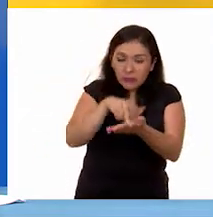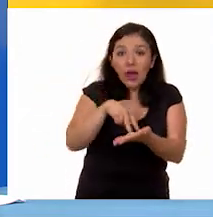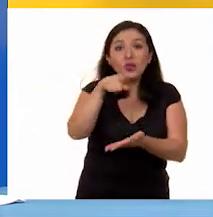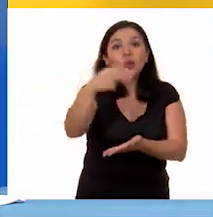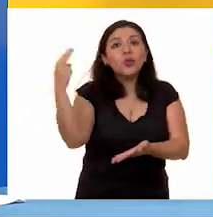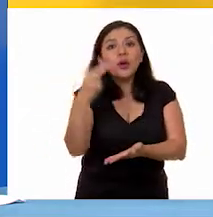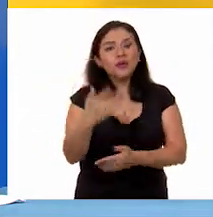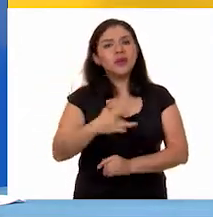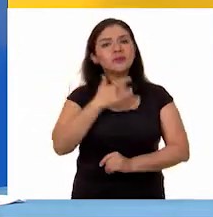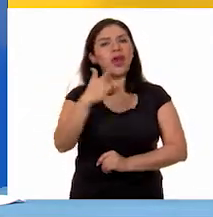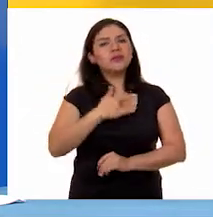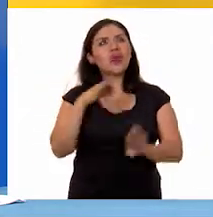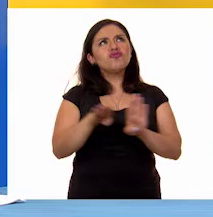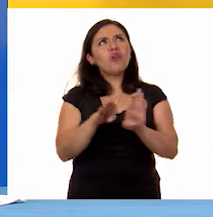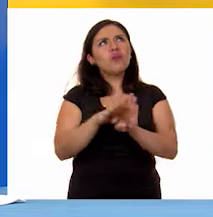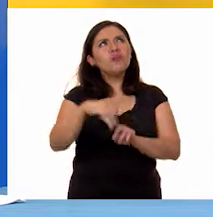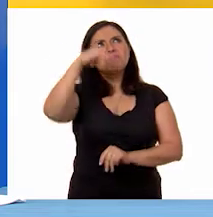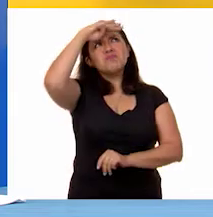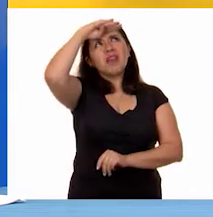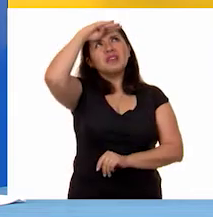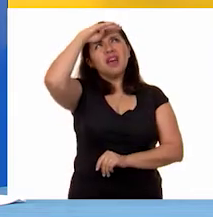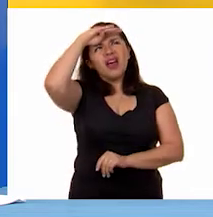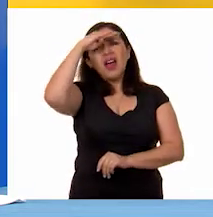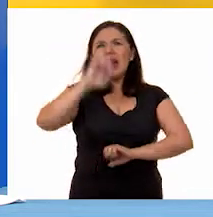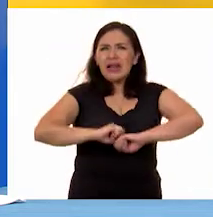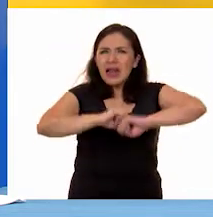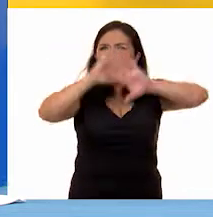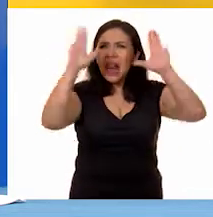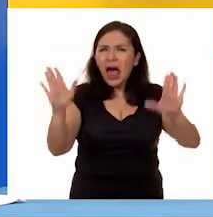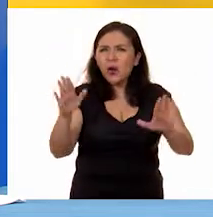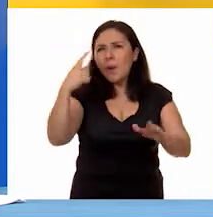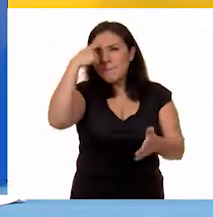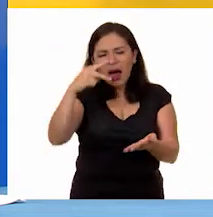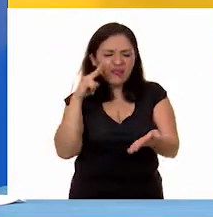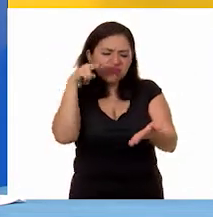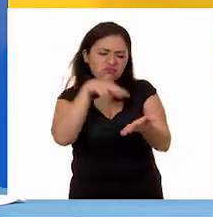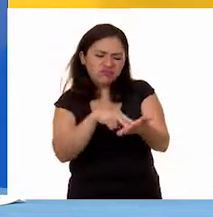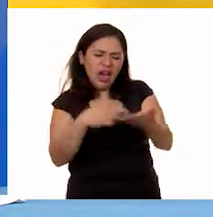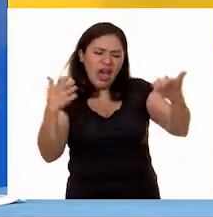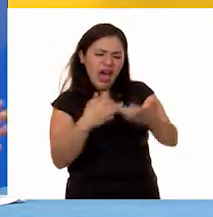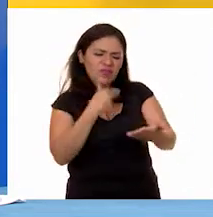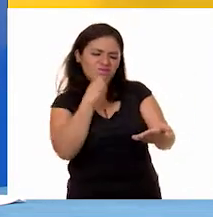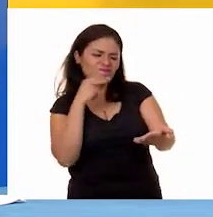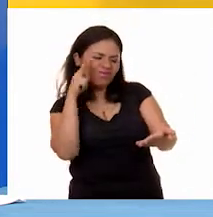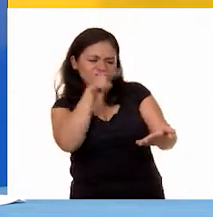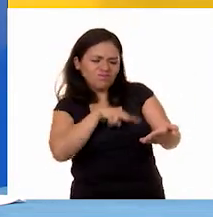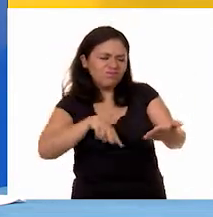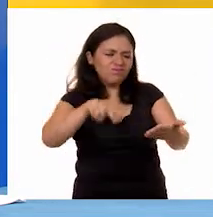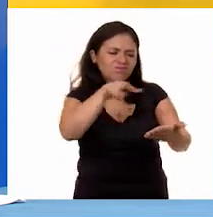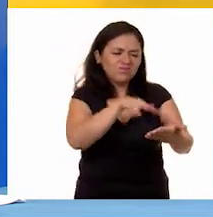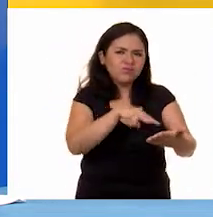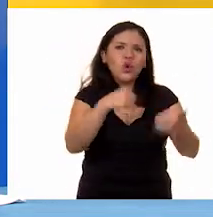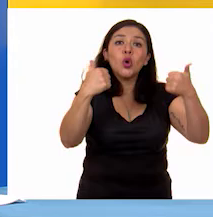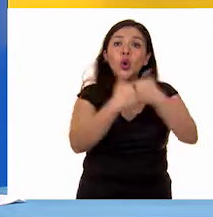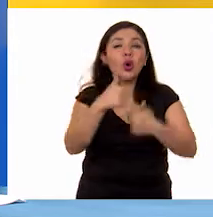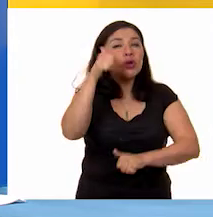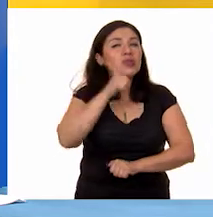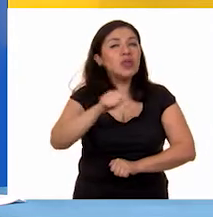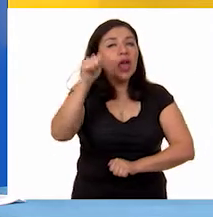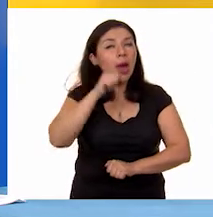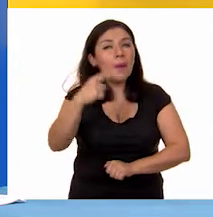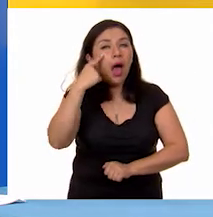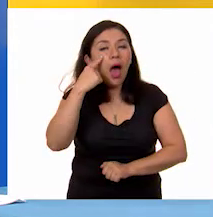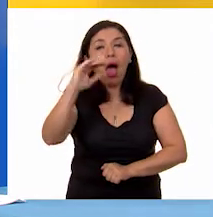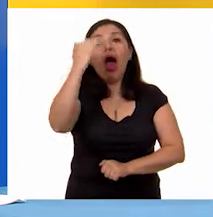una actitud objetiva, crítica y autocrítica, posible, basada por supuesto en